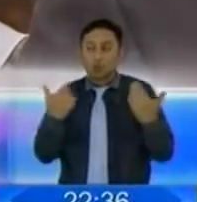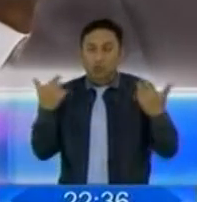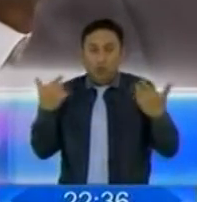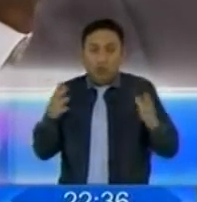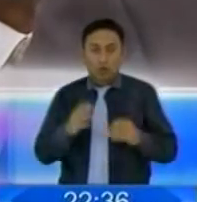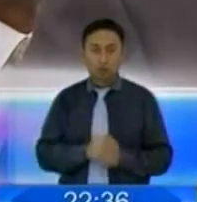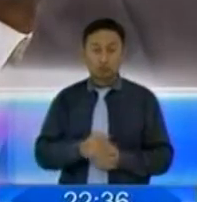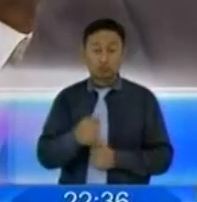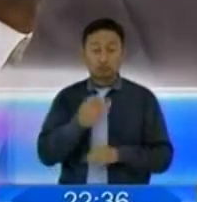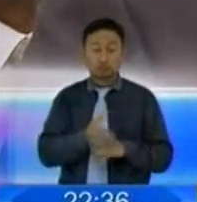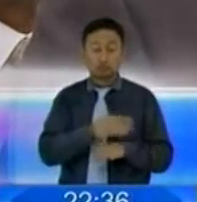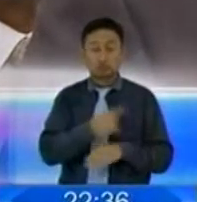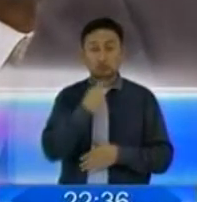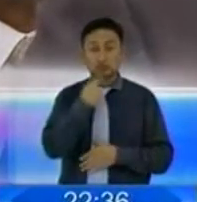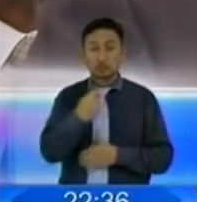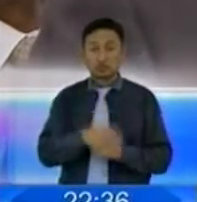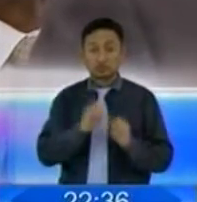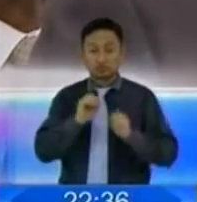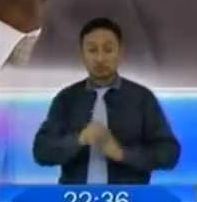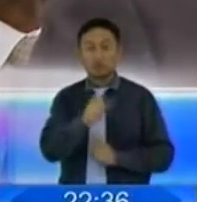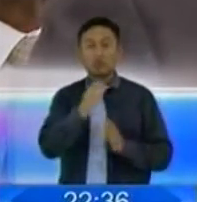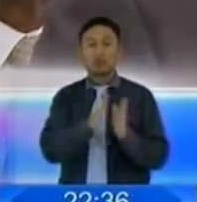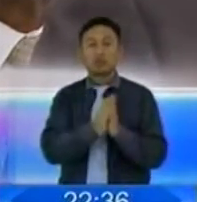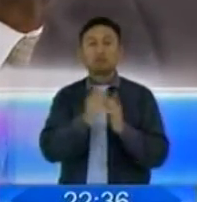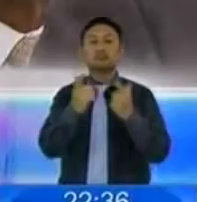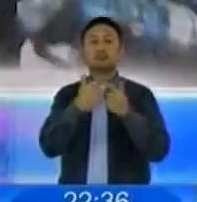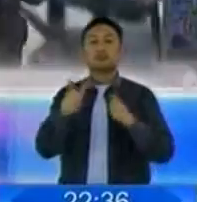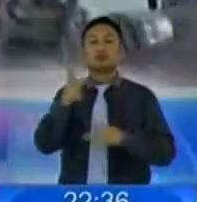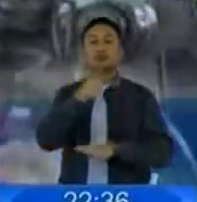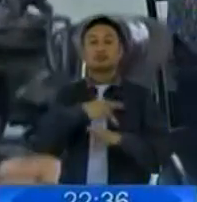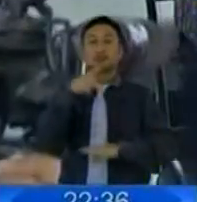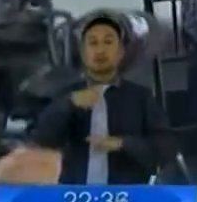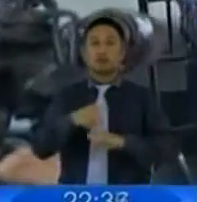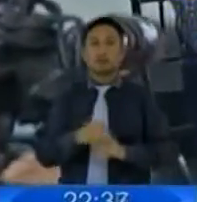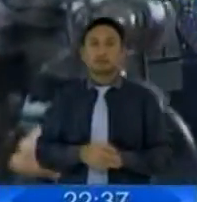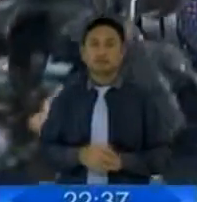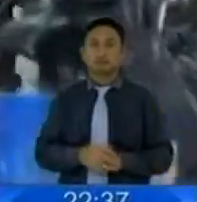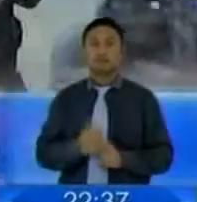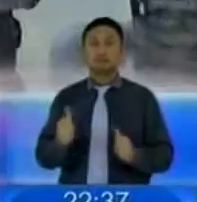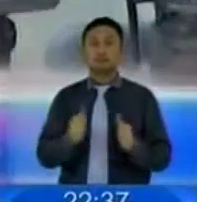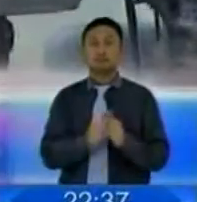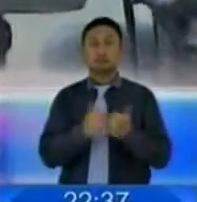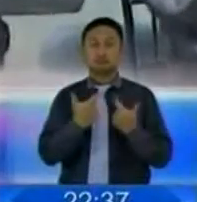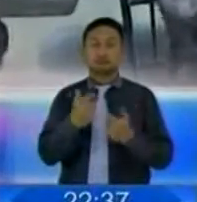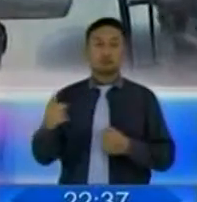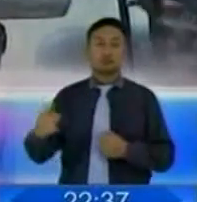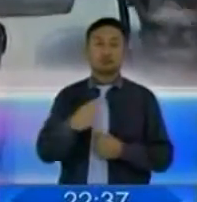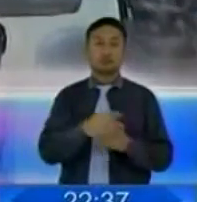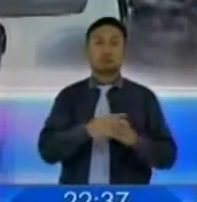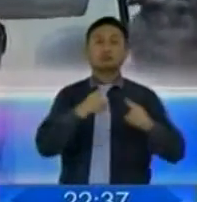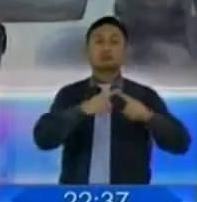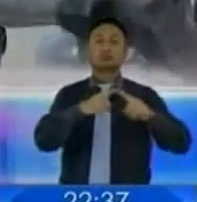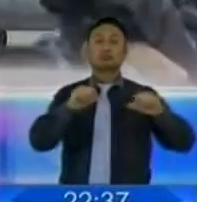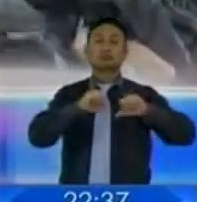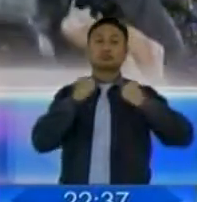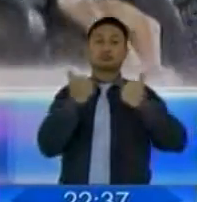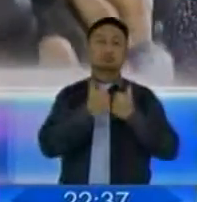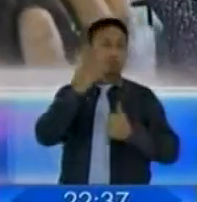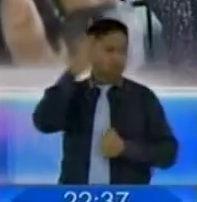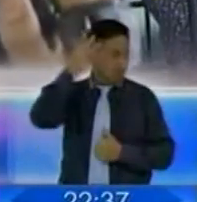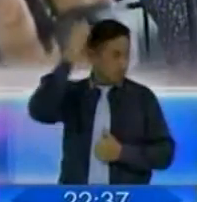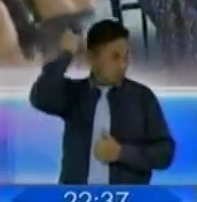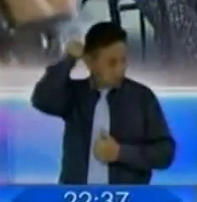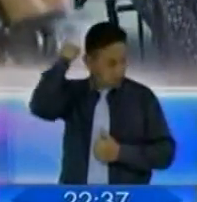como le he manifestado anteriormente, será la libertad de la prefecta de Pichincha. Junto con Paola Pavón también fueron detenidos el ex asambleísta Virgilio Hernández y el